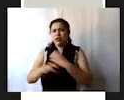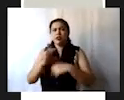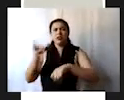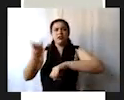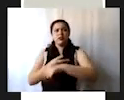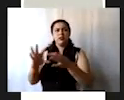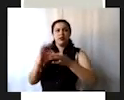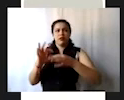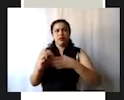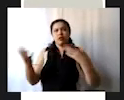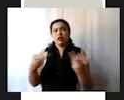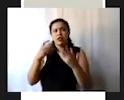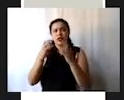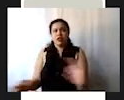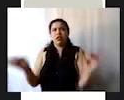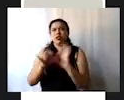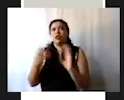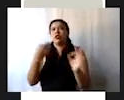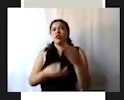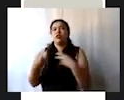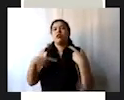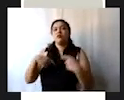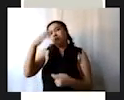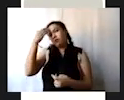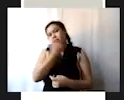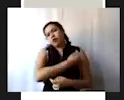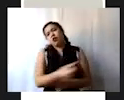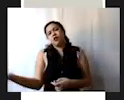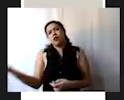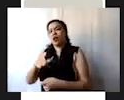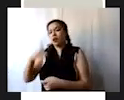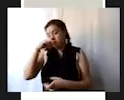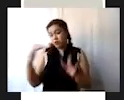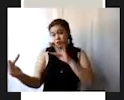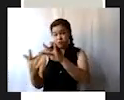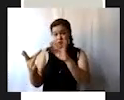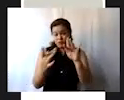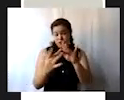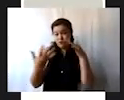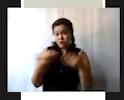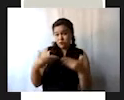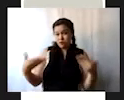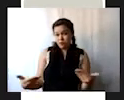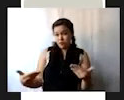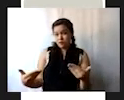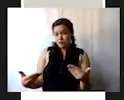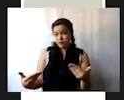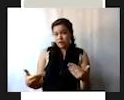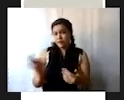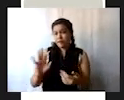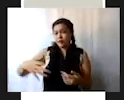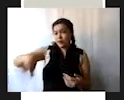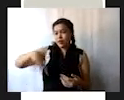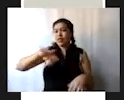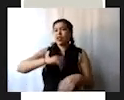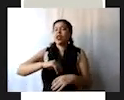importante, ¿no? Todo mundo tiene la capacidad, si estamos conectados en este momento, pues de hacerse una búsqueda de qué está